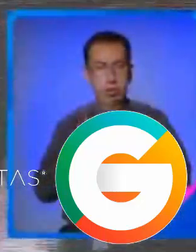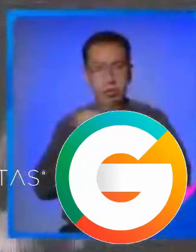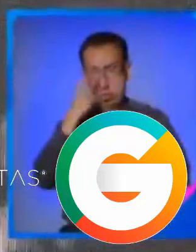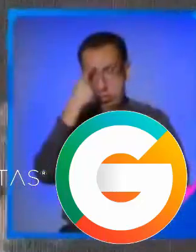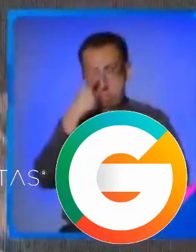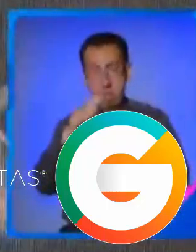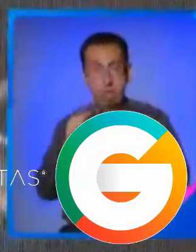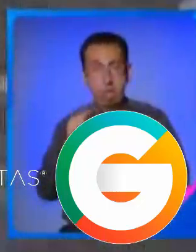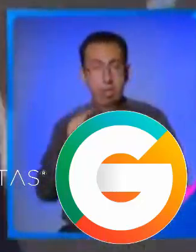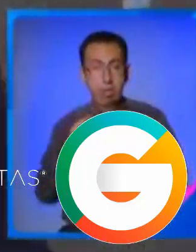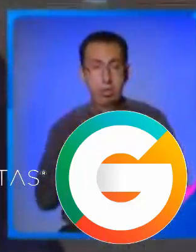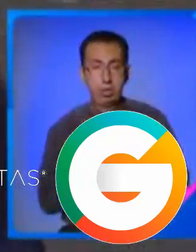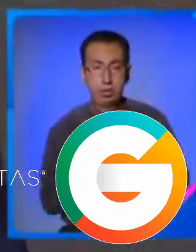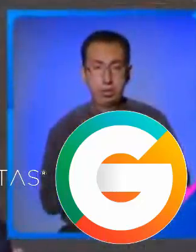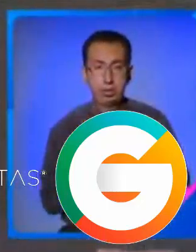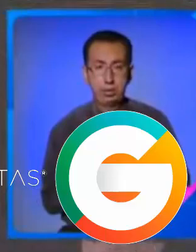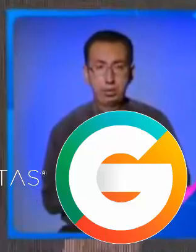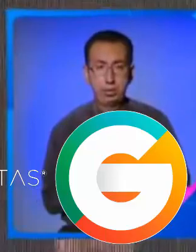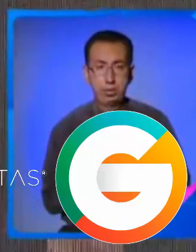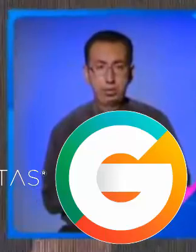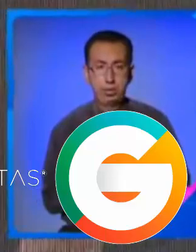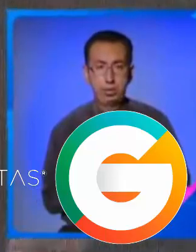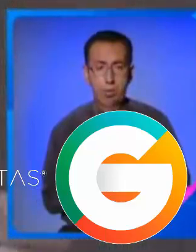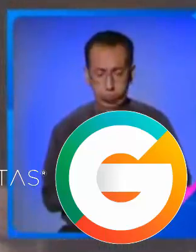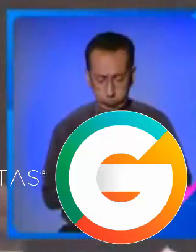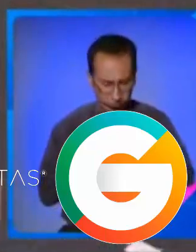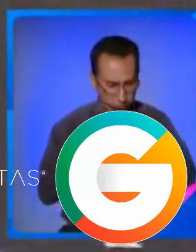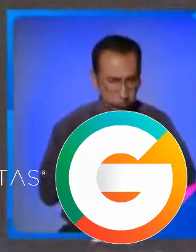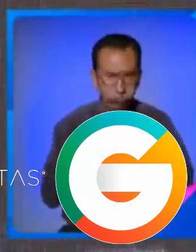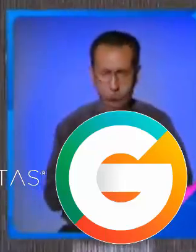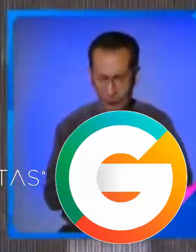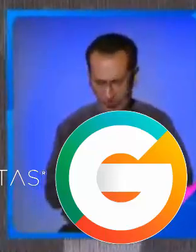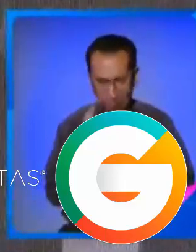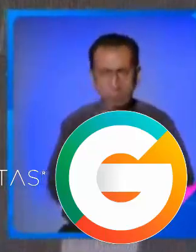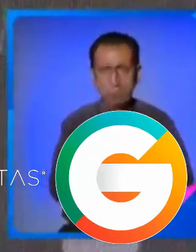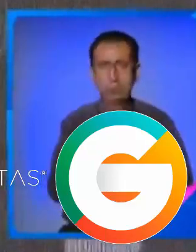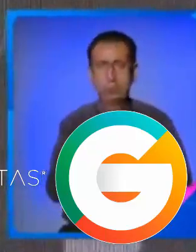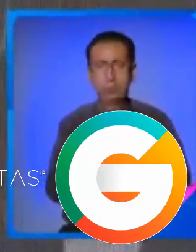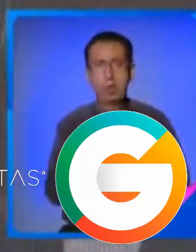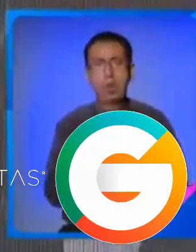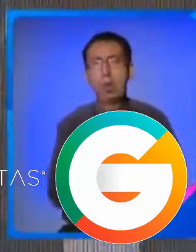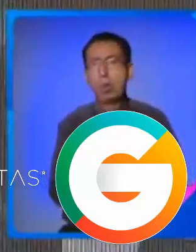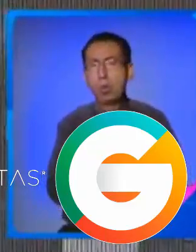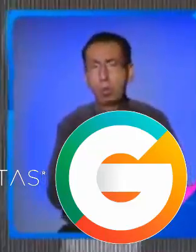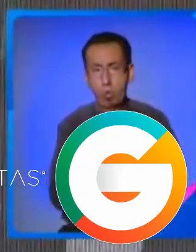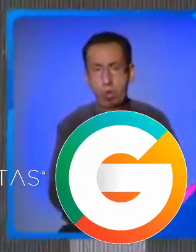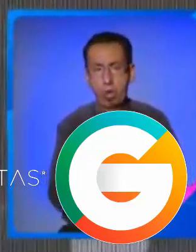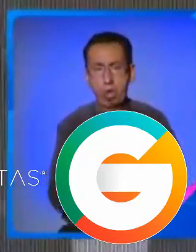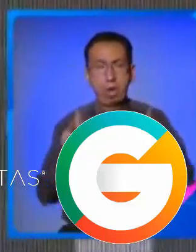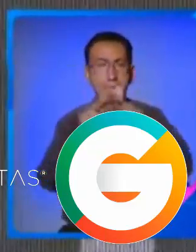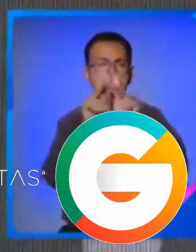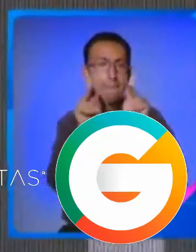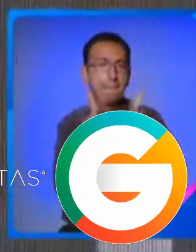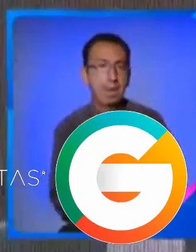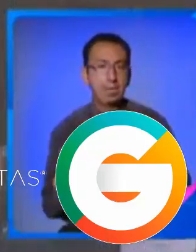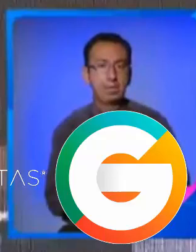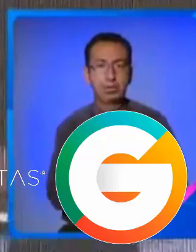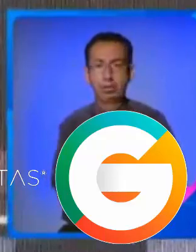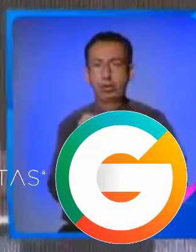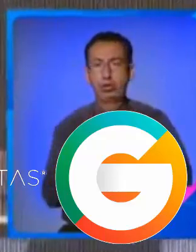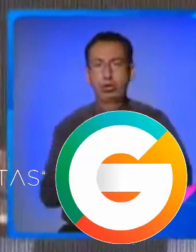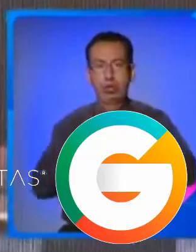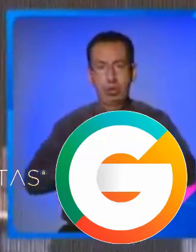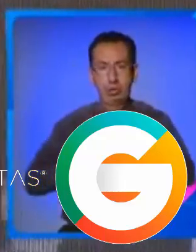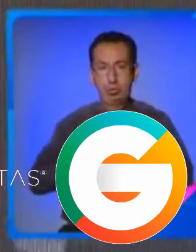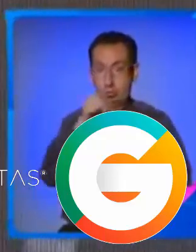de nosotros para encararlo y salir adelante. Me refiero a la seguridad y la paz social. Como